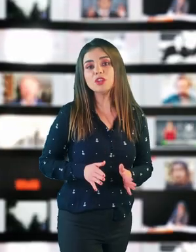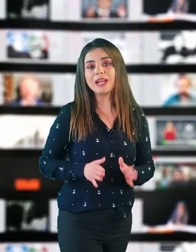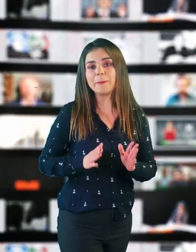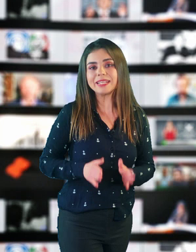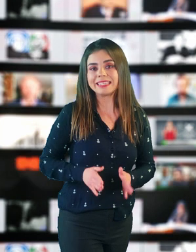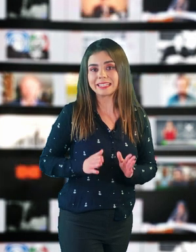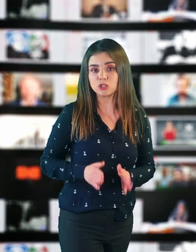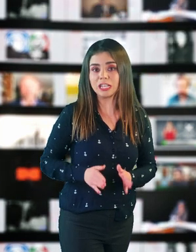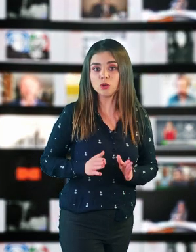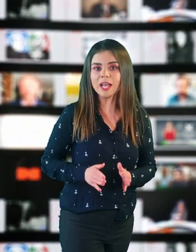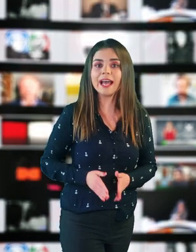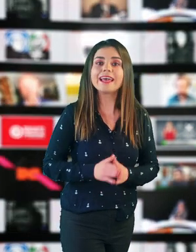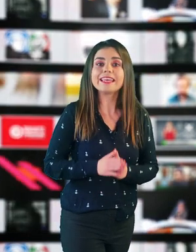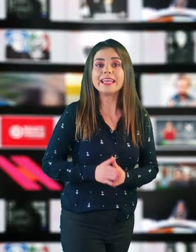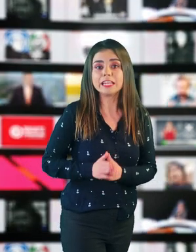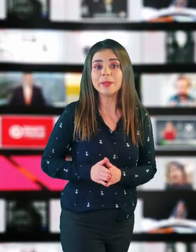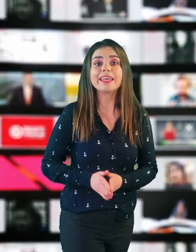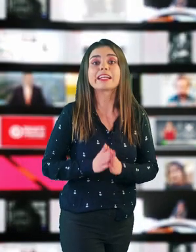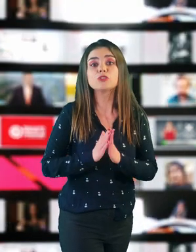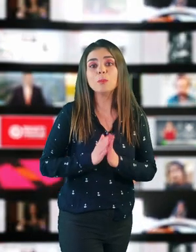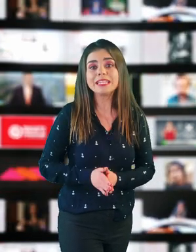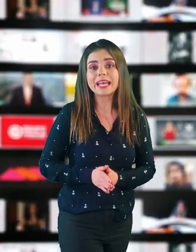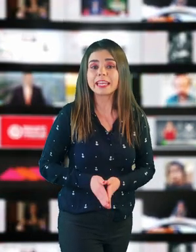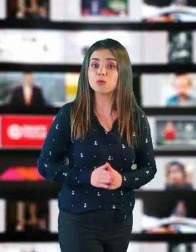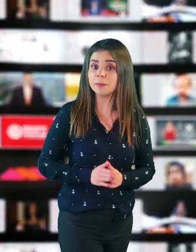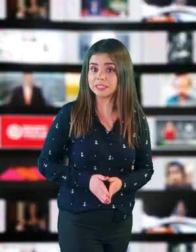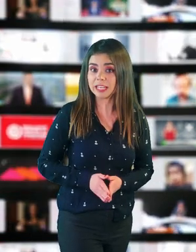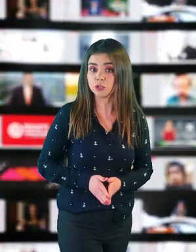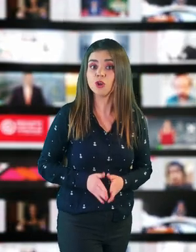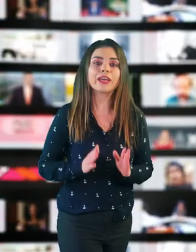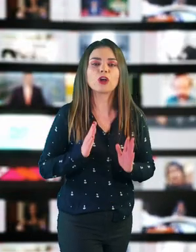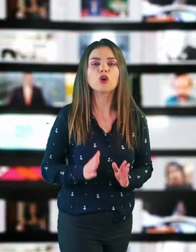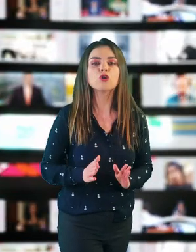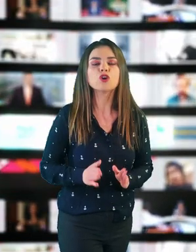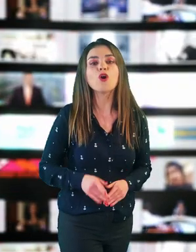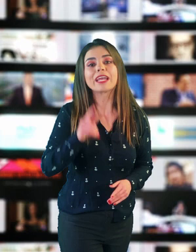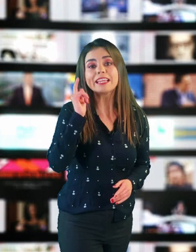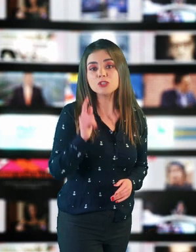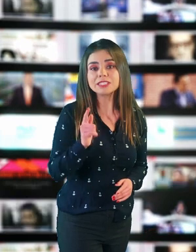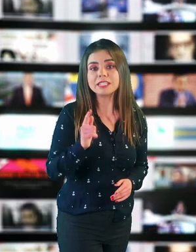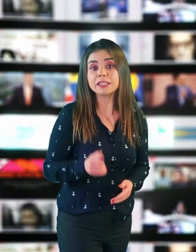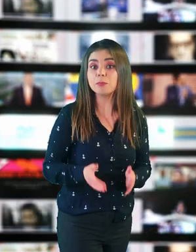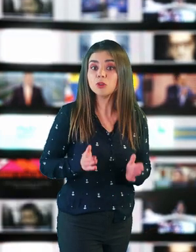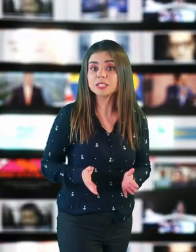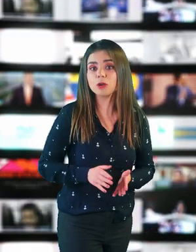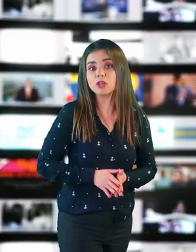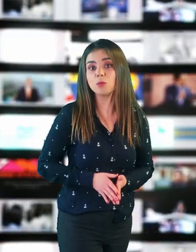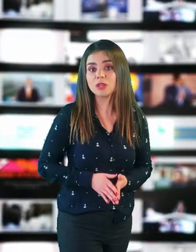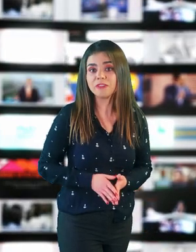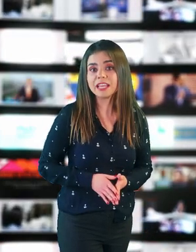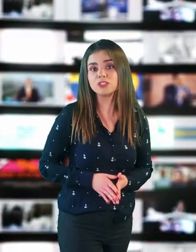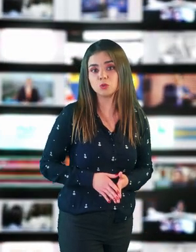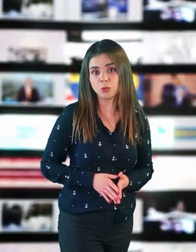Les comento que la empresa internacional noruega DNB realizó un peritaje y una investigación que concluyó que dicho accidente pudo ser